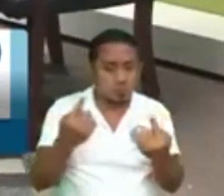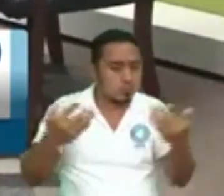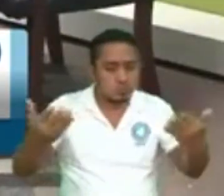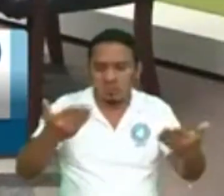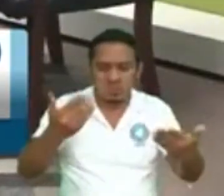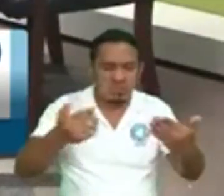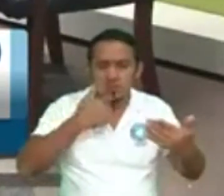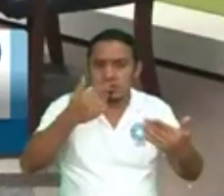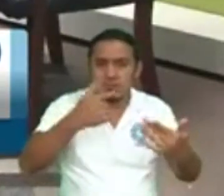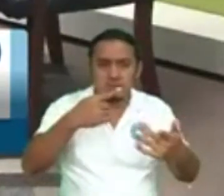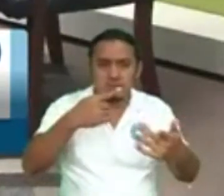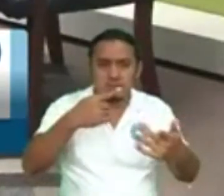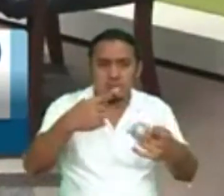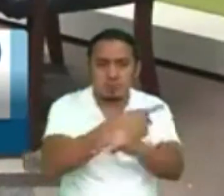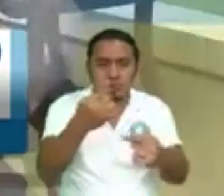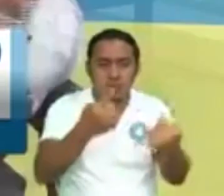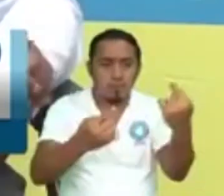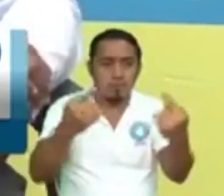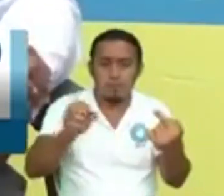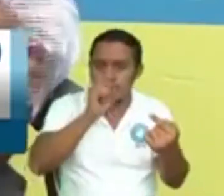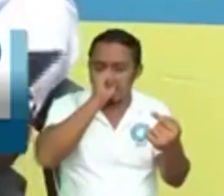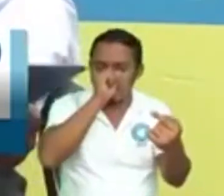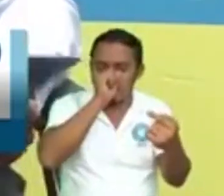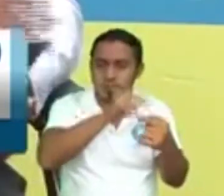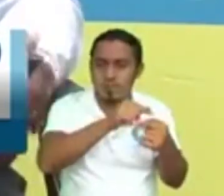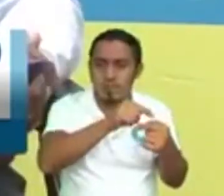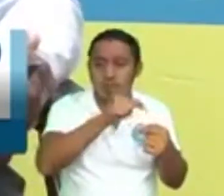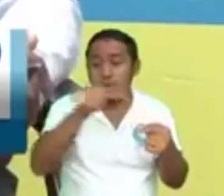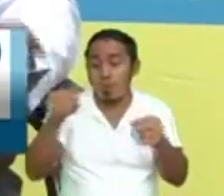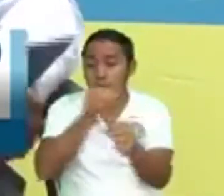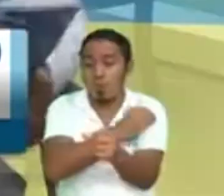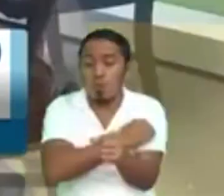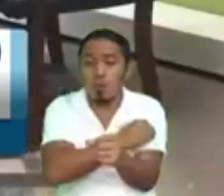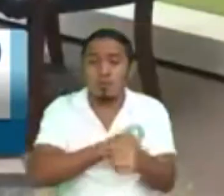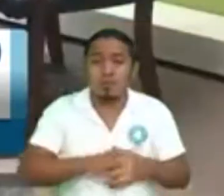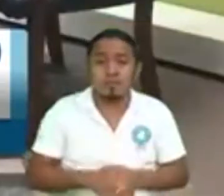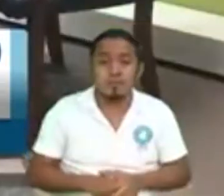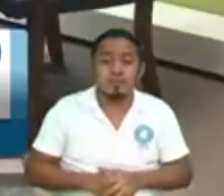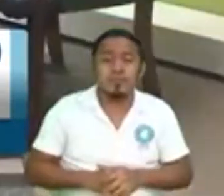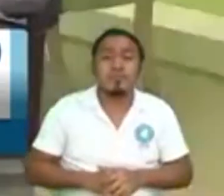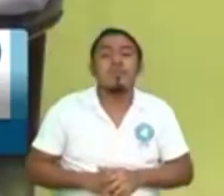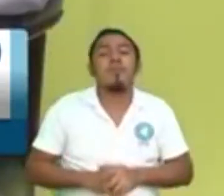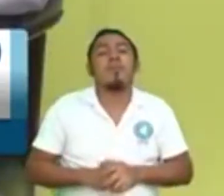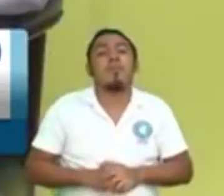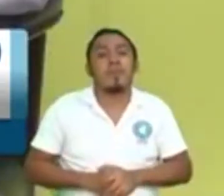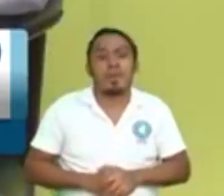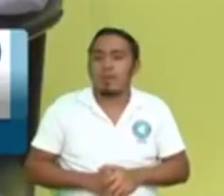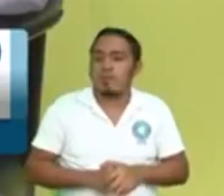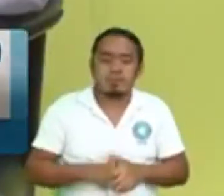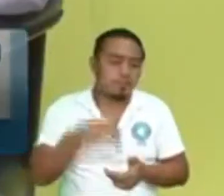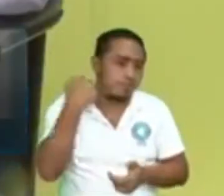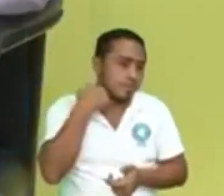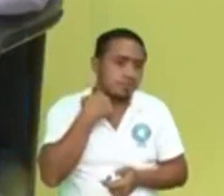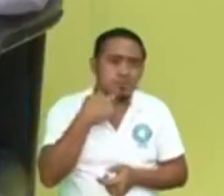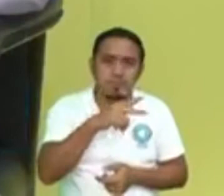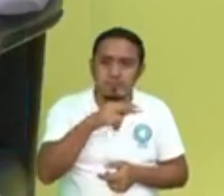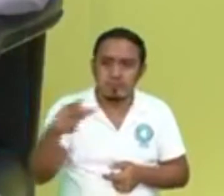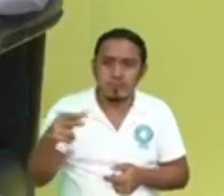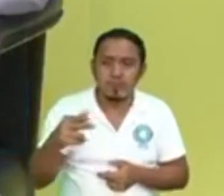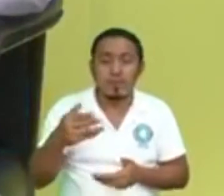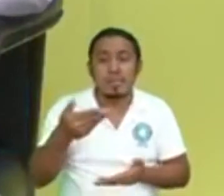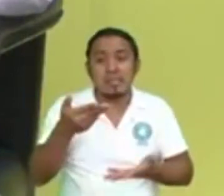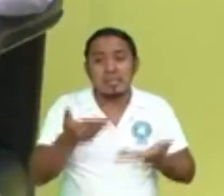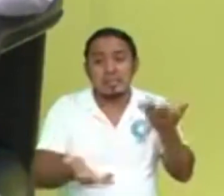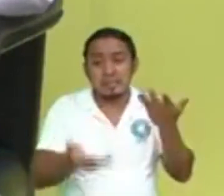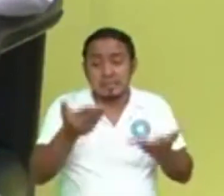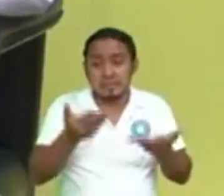que fumar droga? Inhalar pega, son otras sustancias. Son otras sustancias, pero siempre pueden causar un daño. Tal vez es menor el